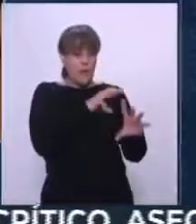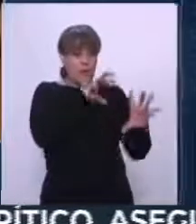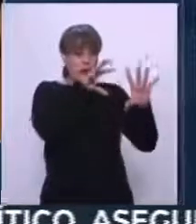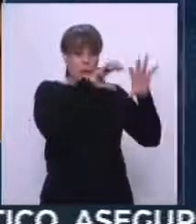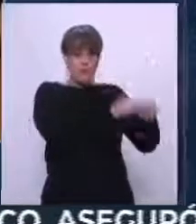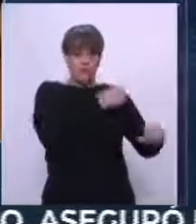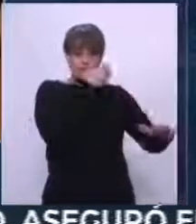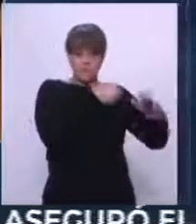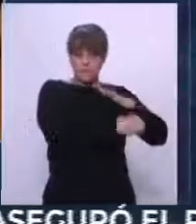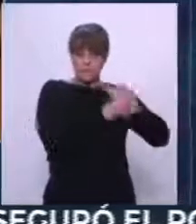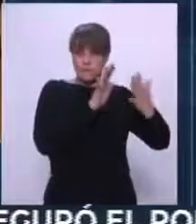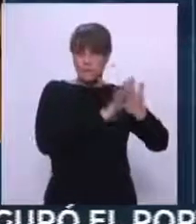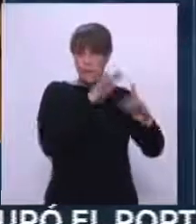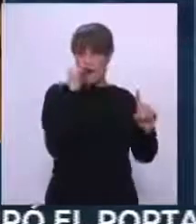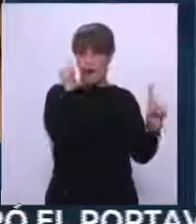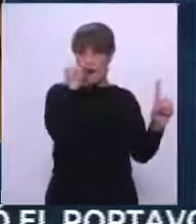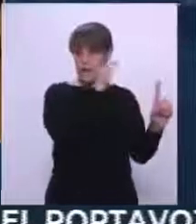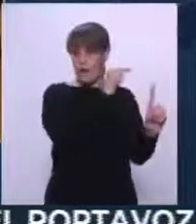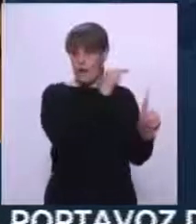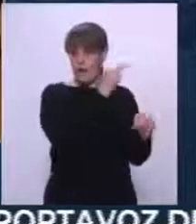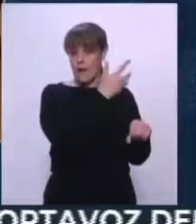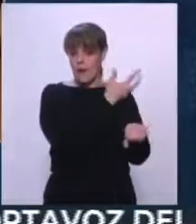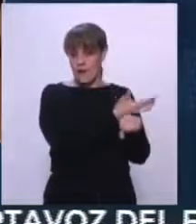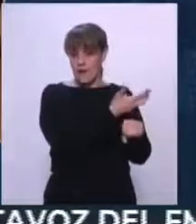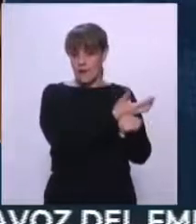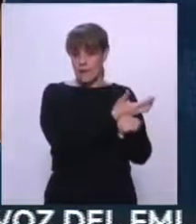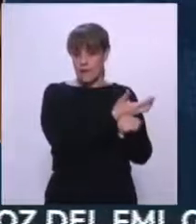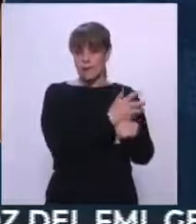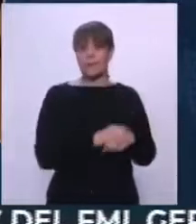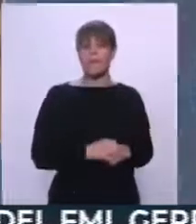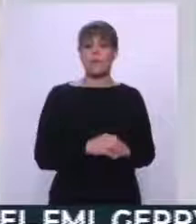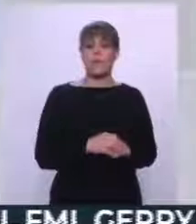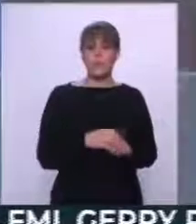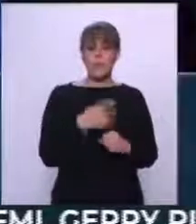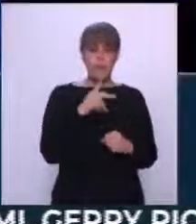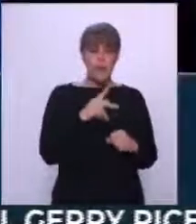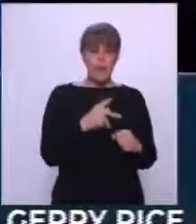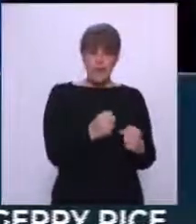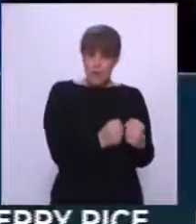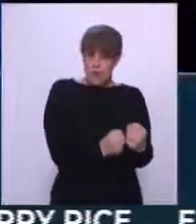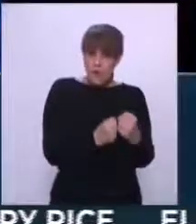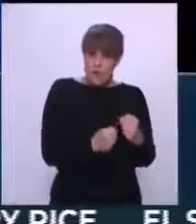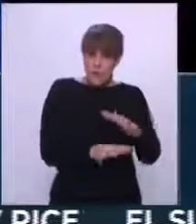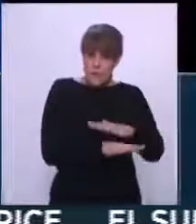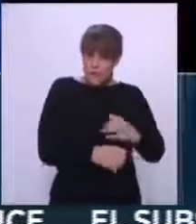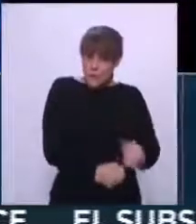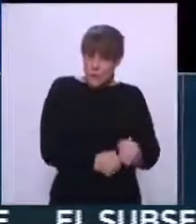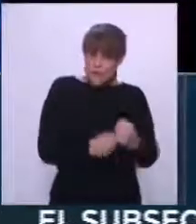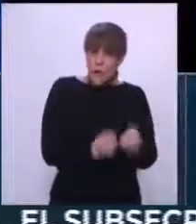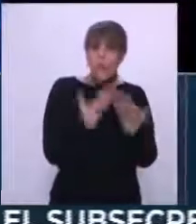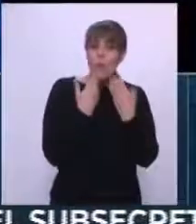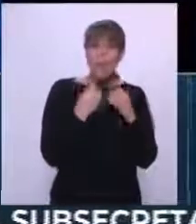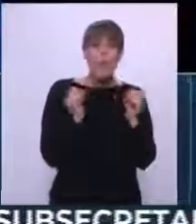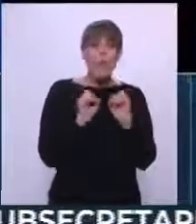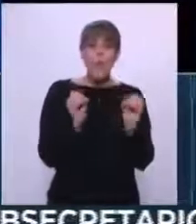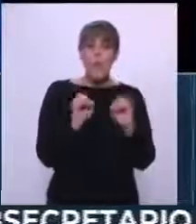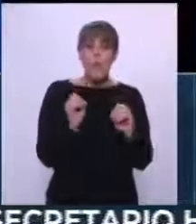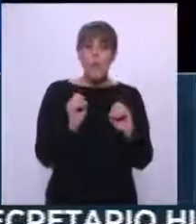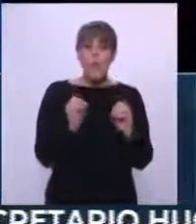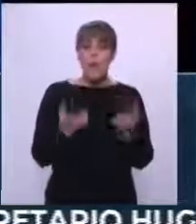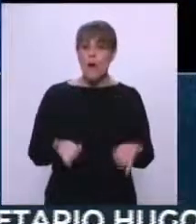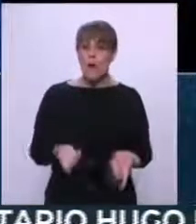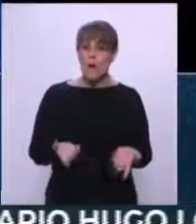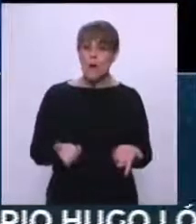no parece estar sustentado este documento. Realmente no tenemos las escuchas, no